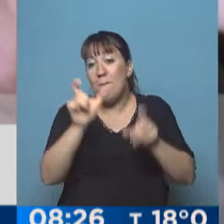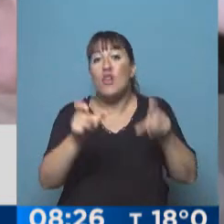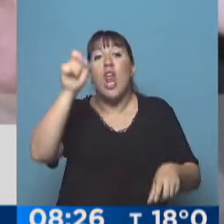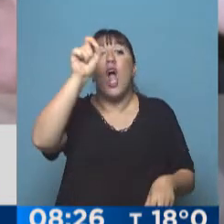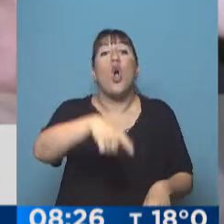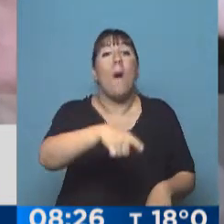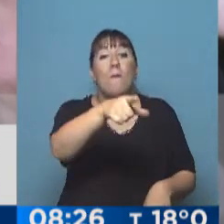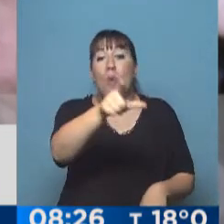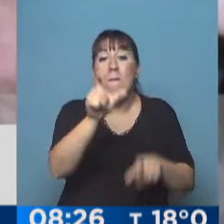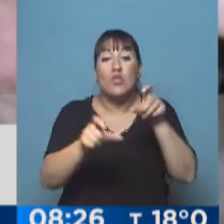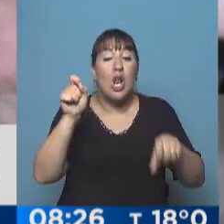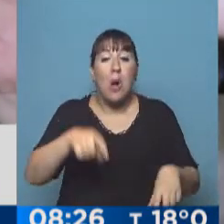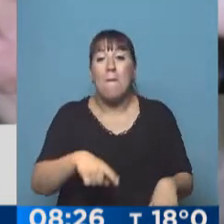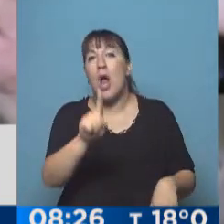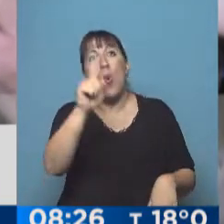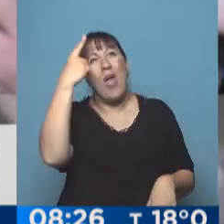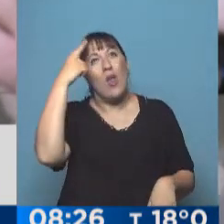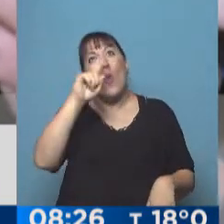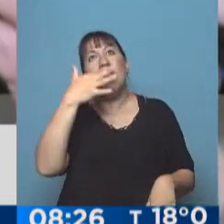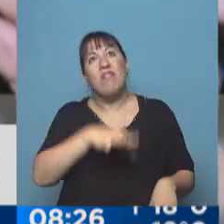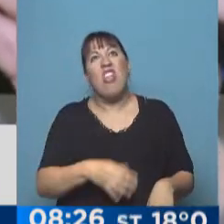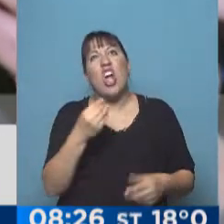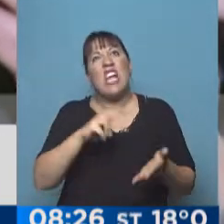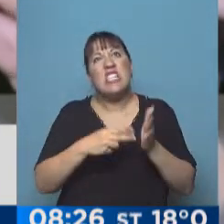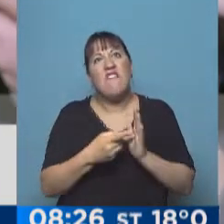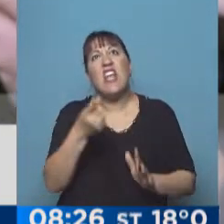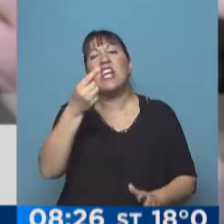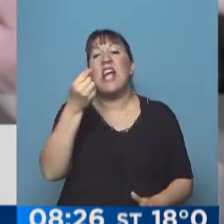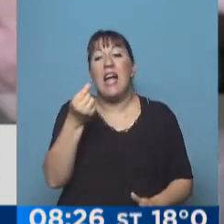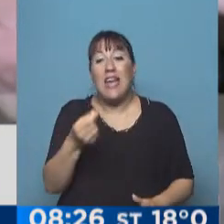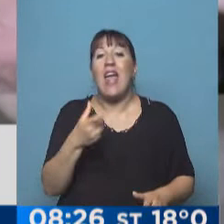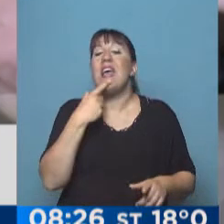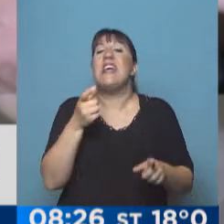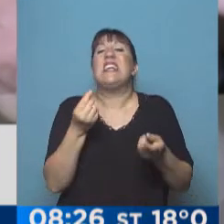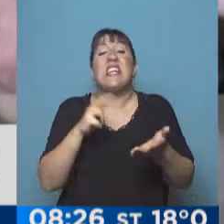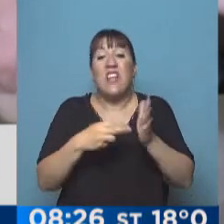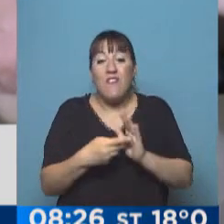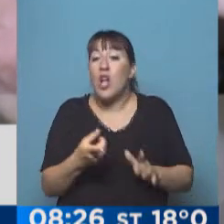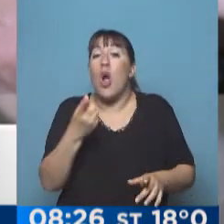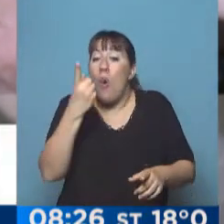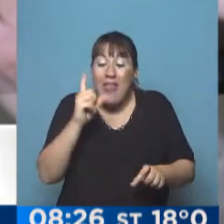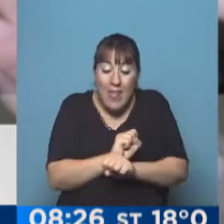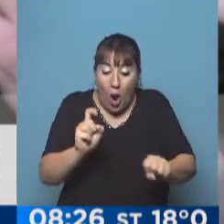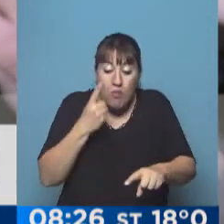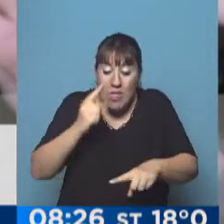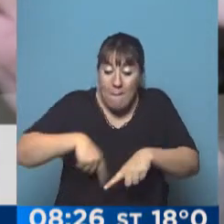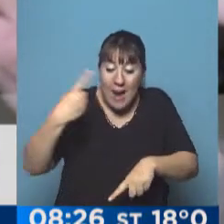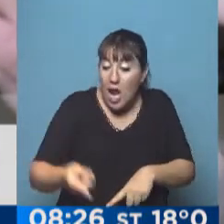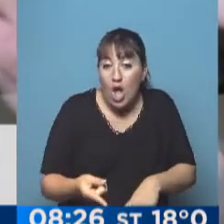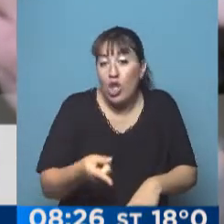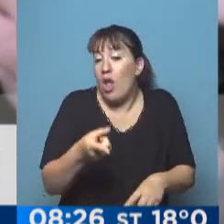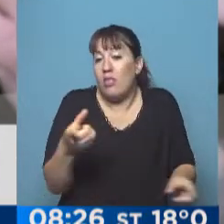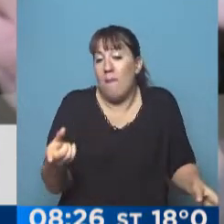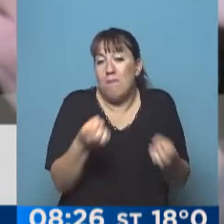de a pie que no se quiere dar cuenta no entiende lo que significa devaluación significa señora que de un día para el otro le van a pegar un palo en la cabeza y se va a quedar